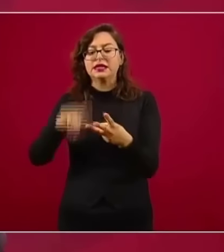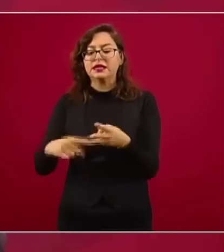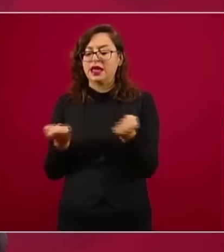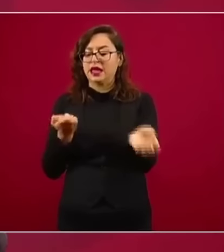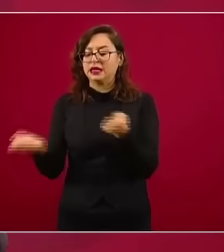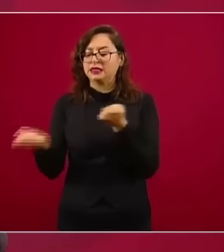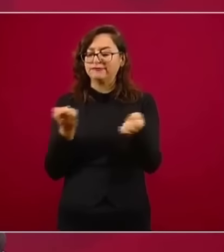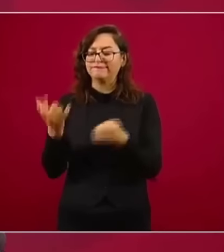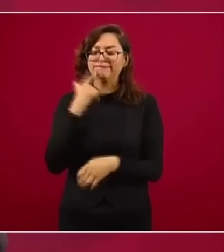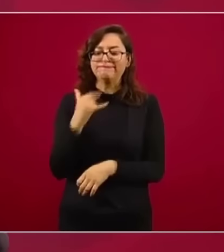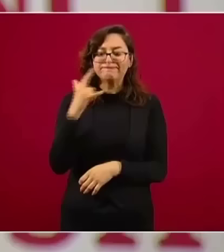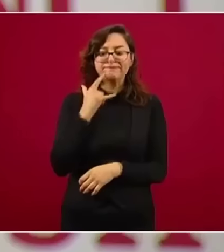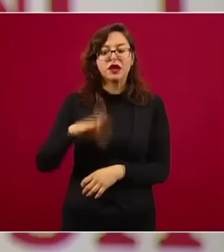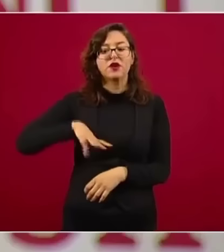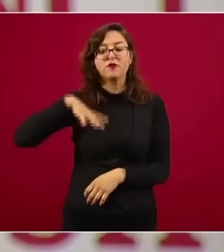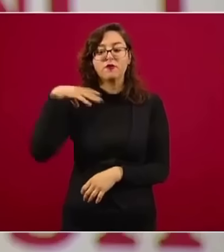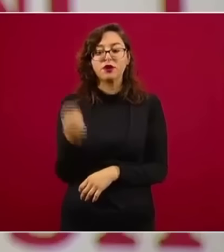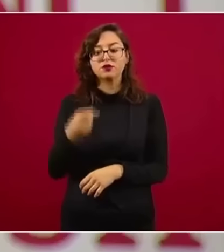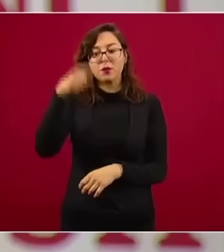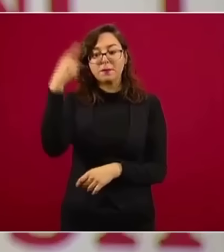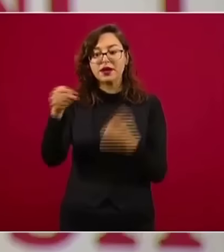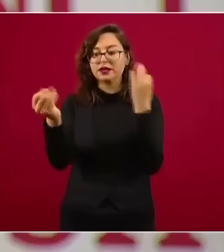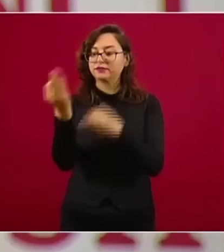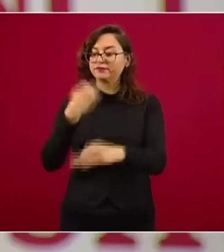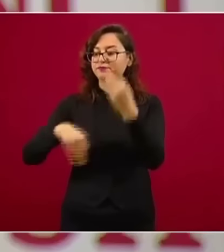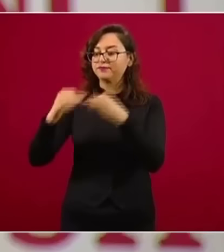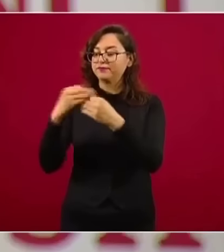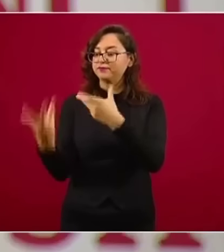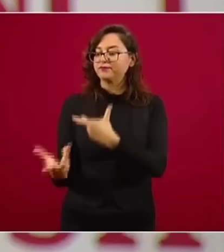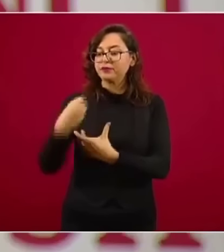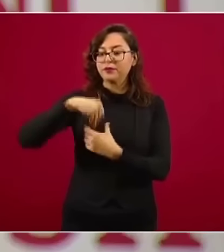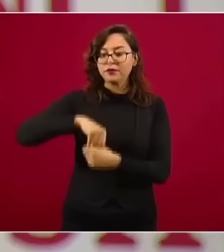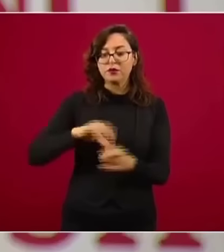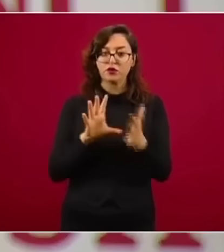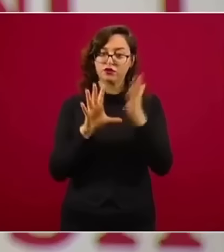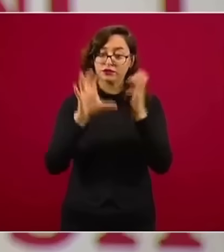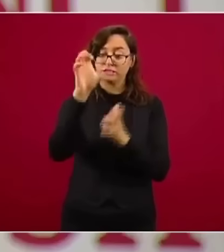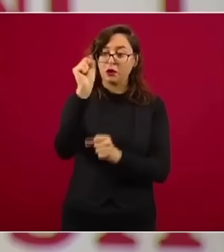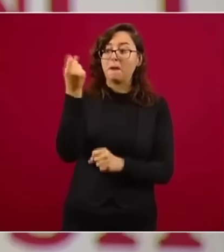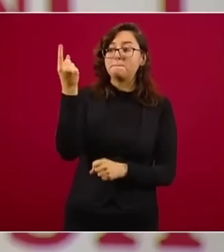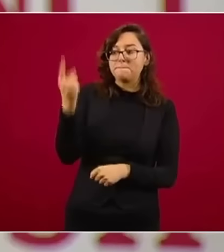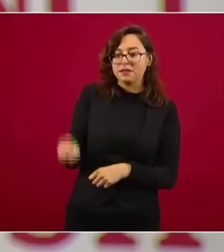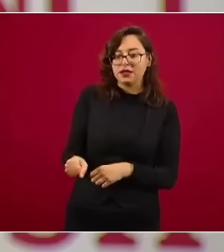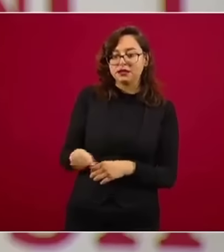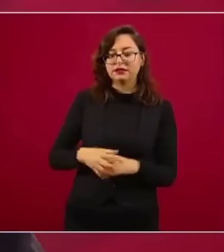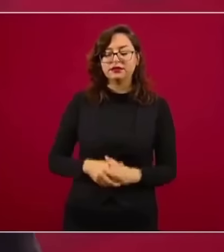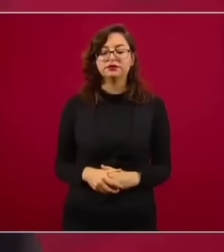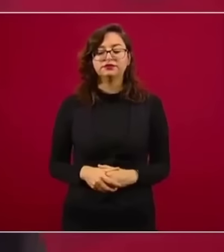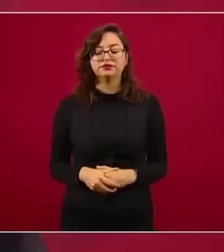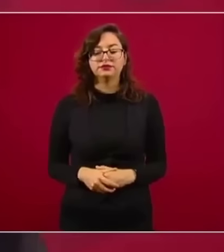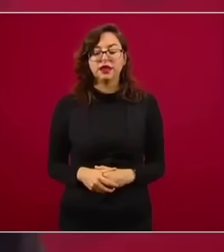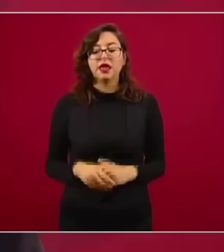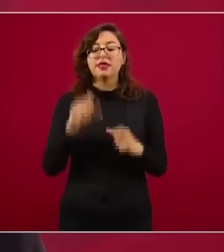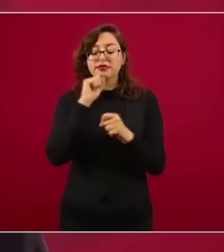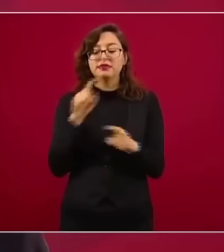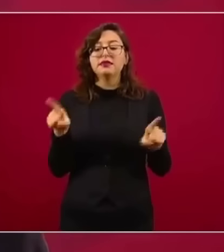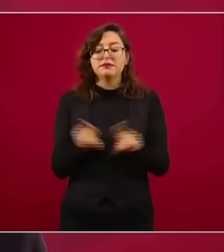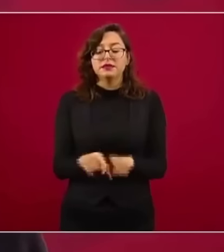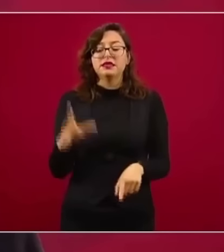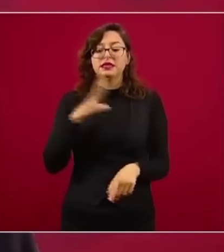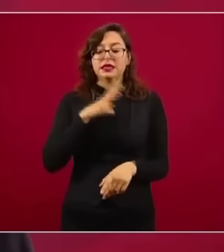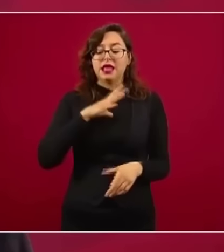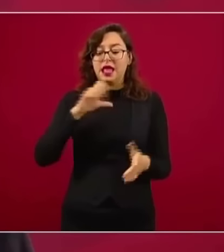poder tener una educación integral como marca la Constitución. Finalmente, tenemos un centro de apoyo pedagógico